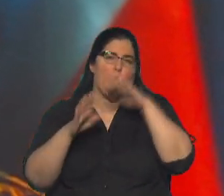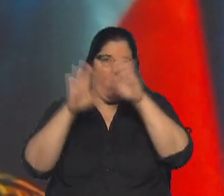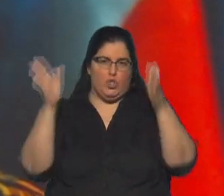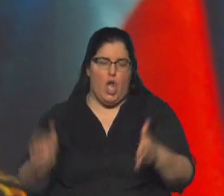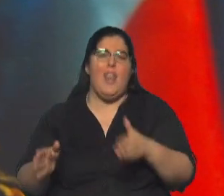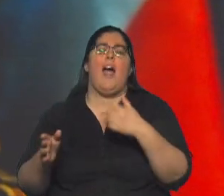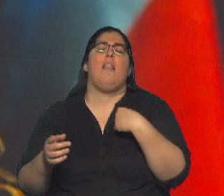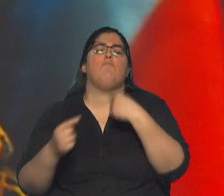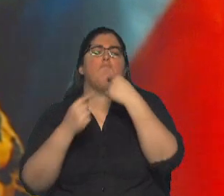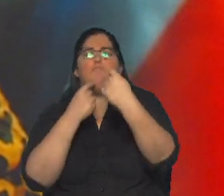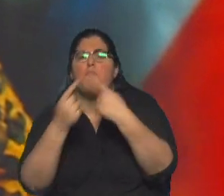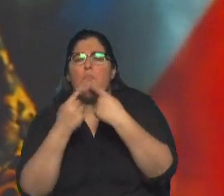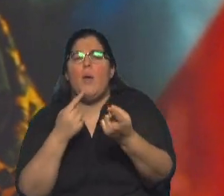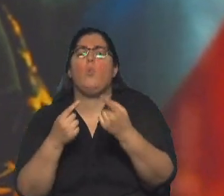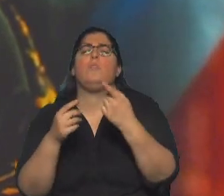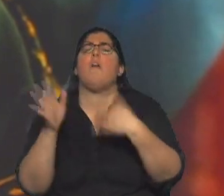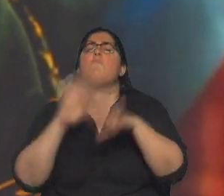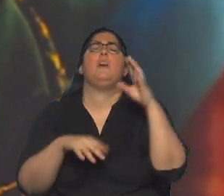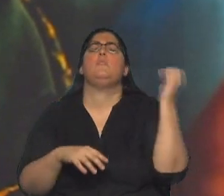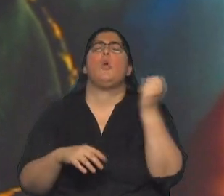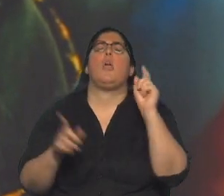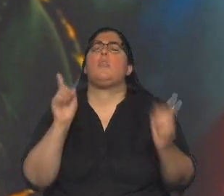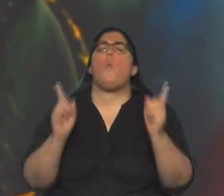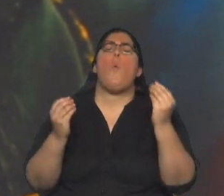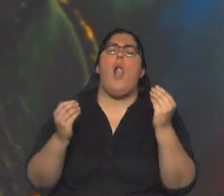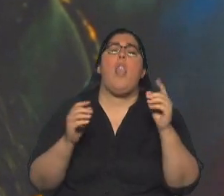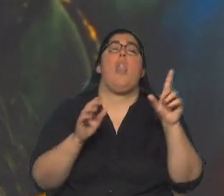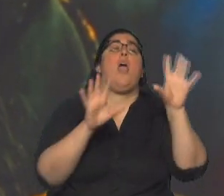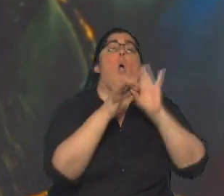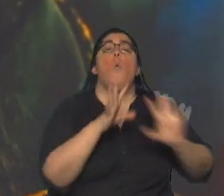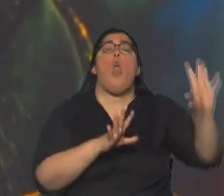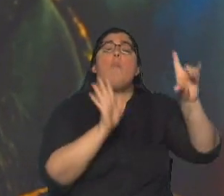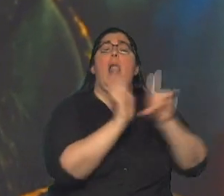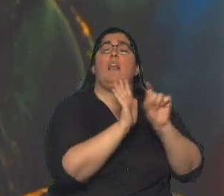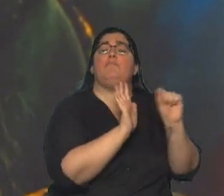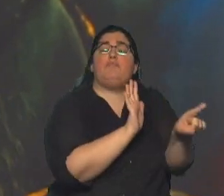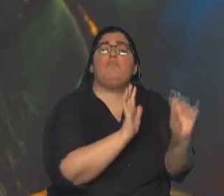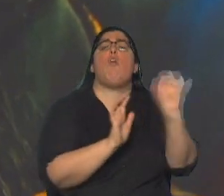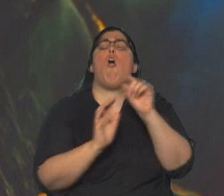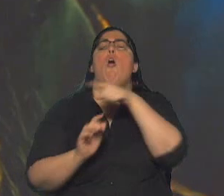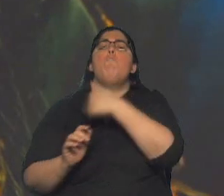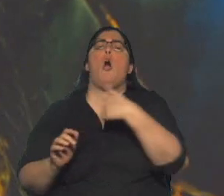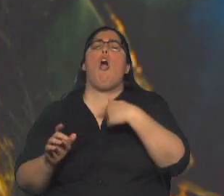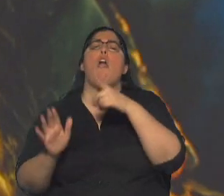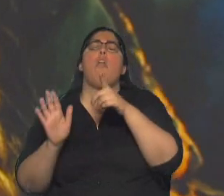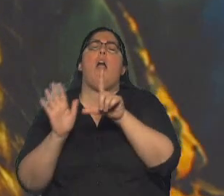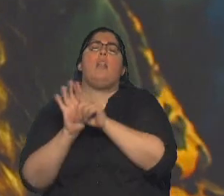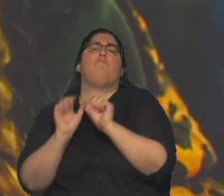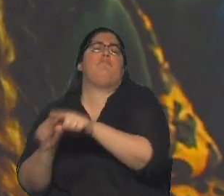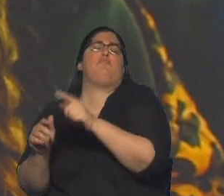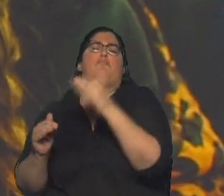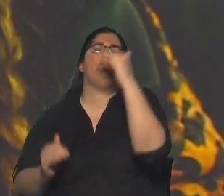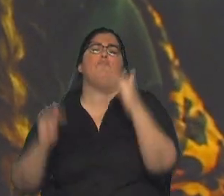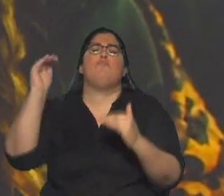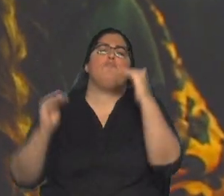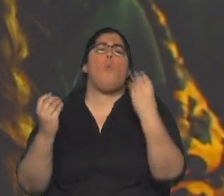que predomina, si la Constitución Nacional o las leyes de la Unión Europea a raíz de varios conflictos que tuvieron en este plano. ¿Esto